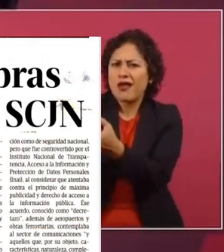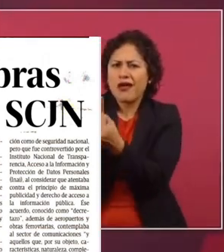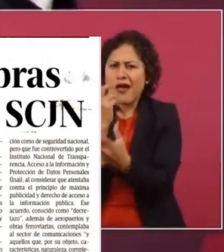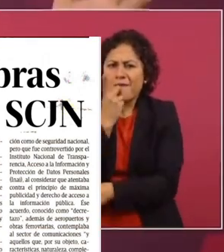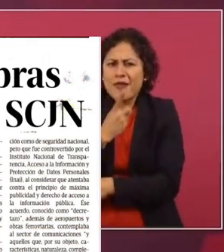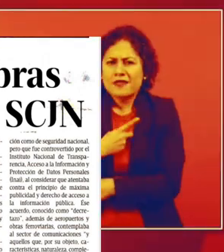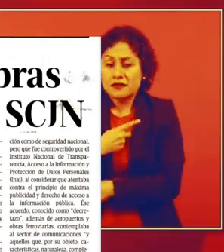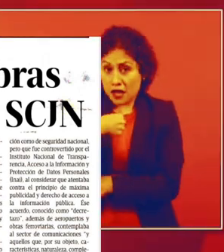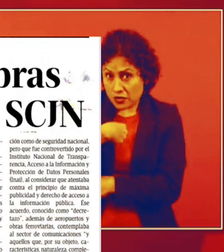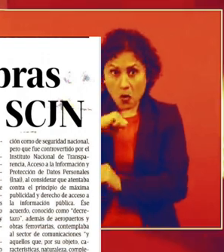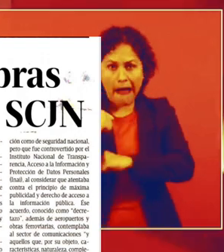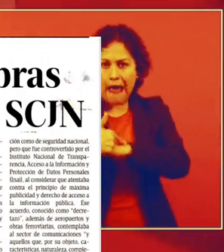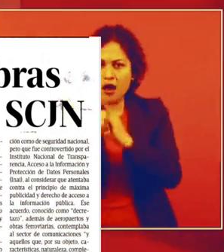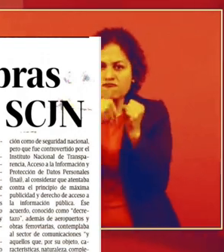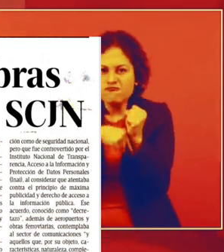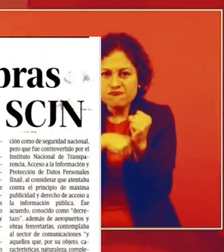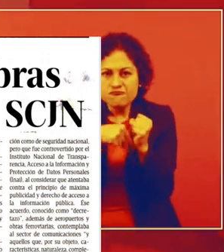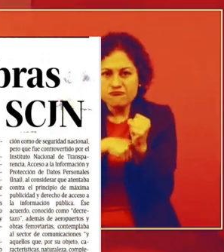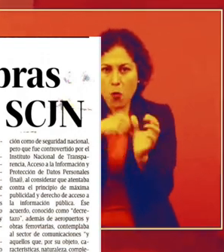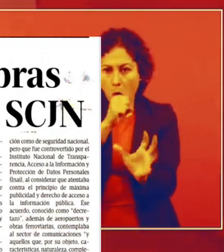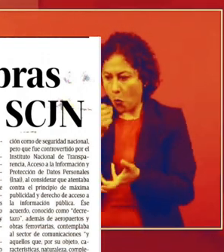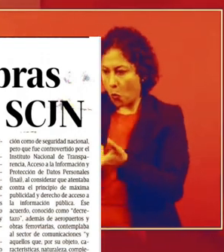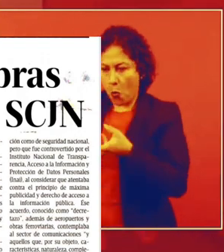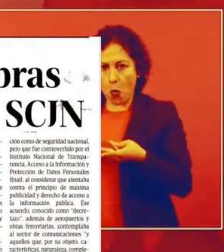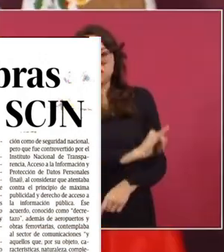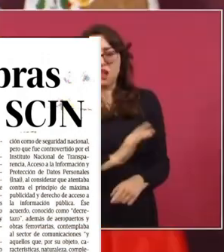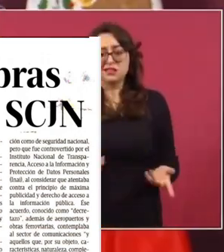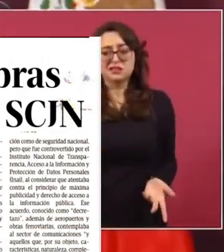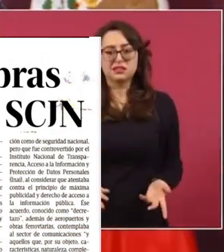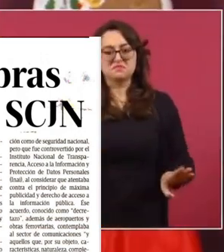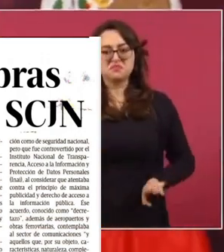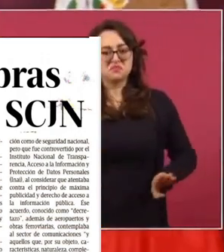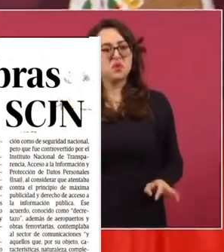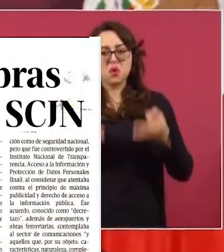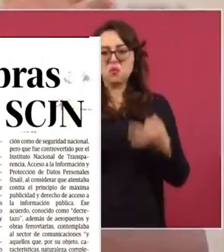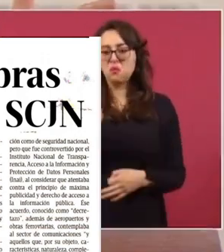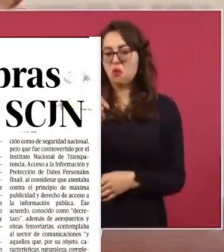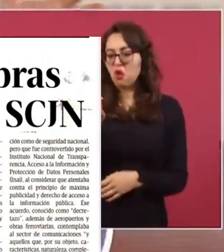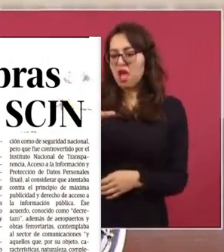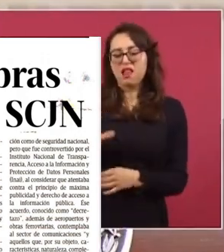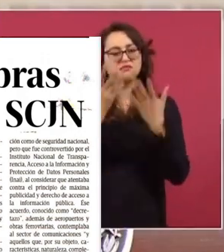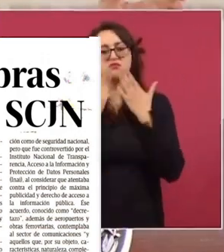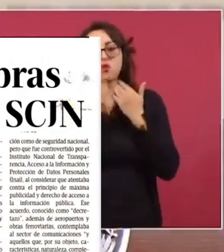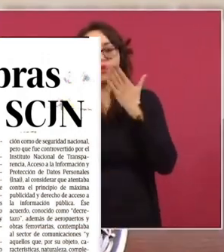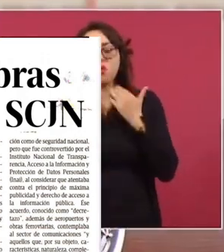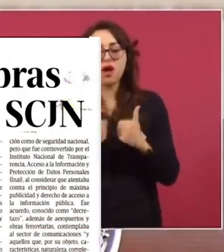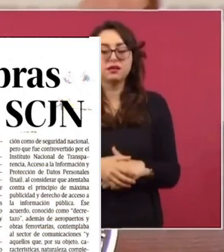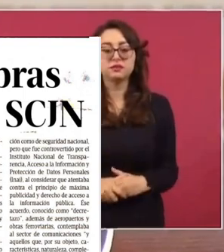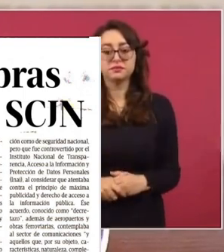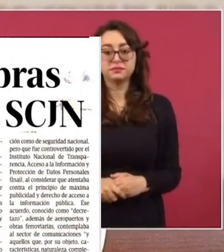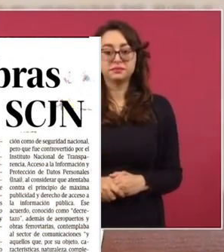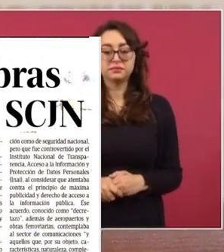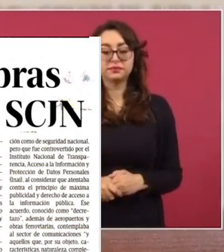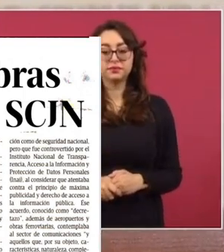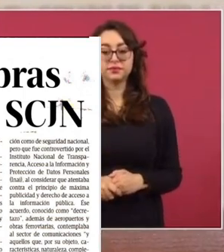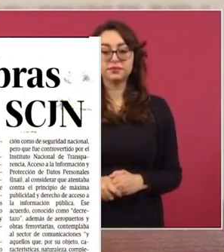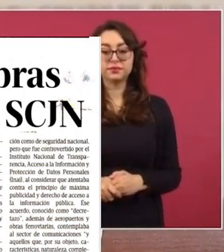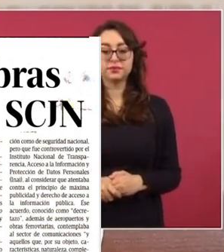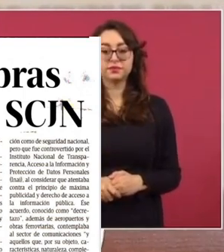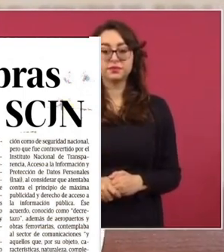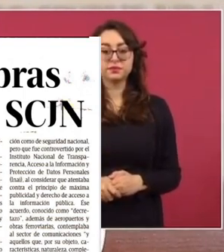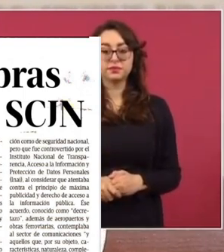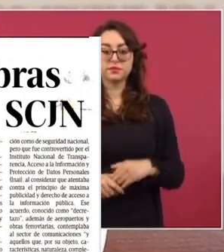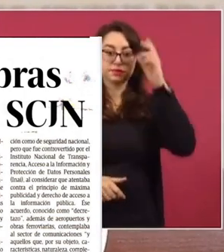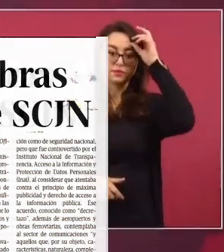presidente que se sepa cuánto se está invirtiendo en el Tren Maya. El que se reserve una obra de estas